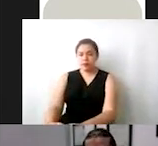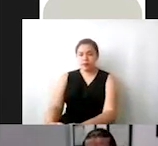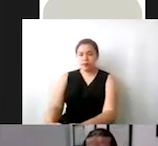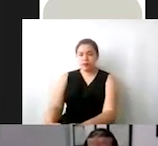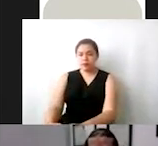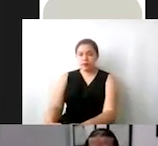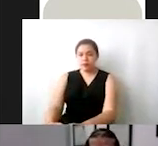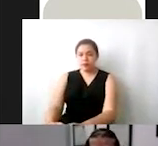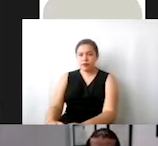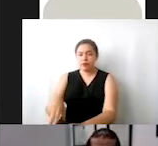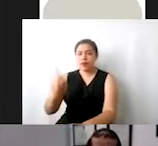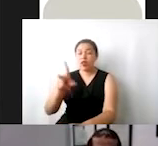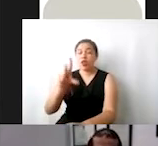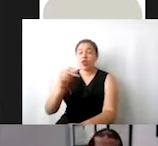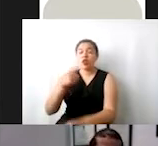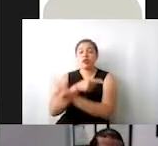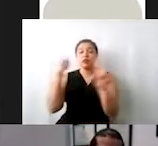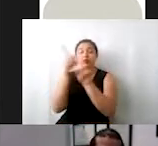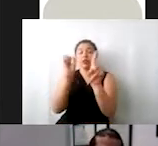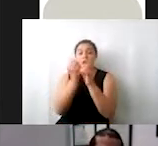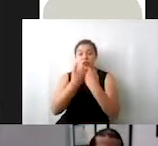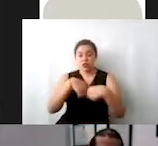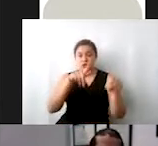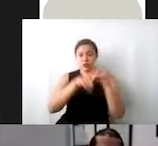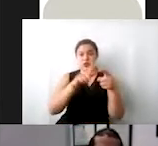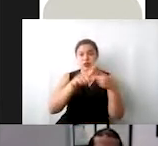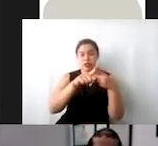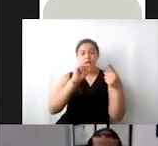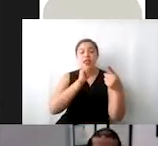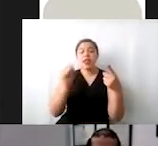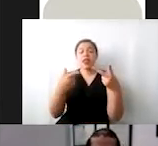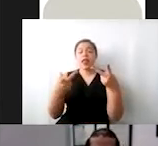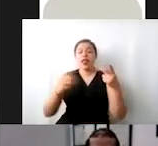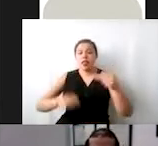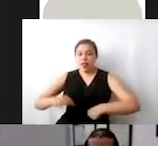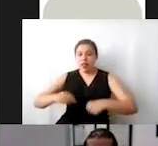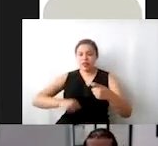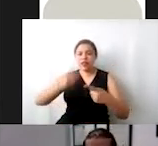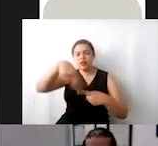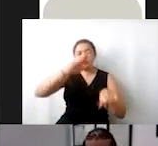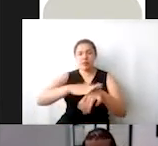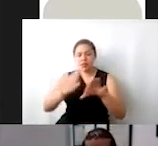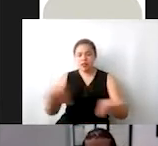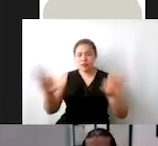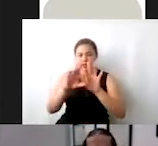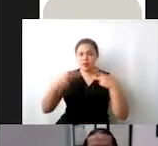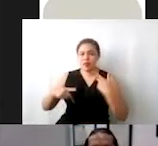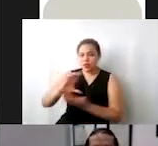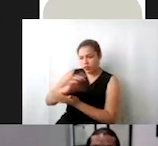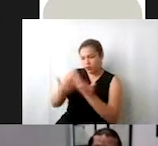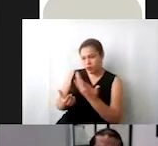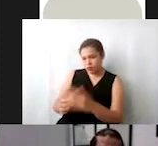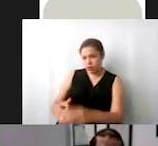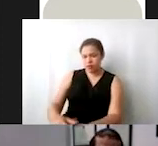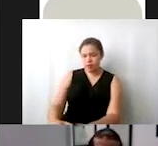siempre que no formen parte del objeto social ni de la actividad preponderante del contratante.